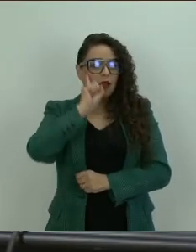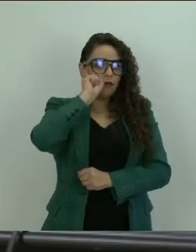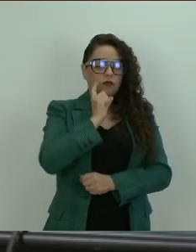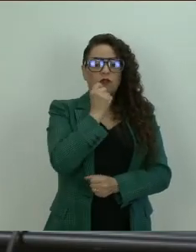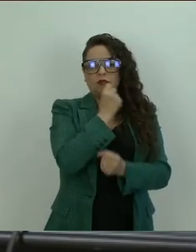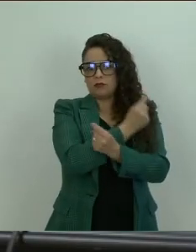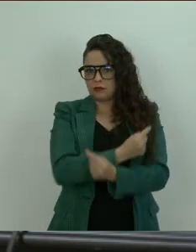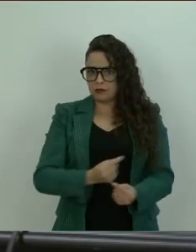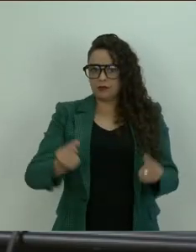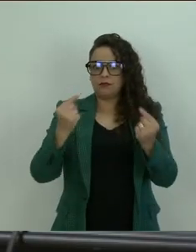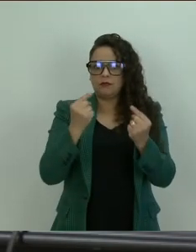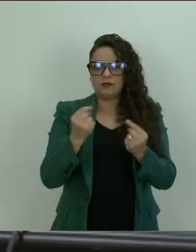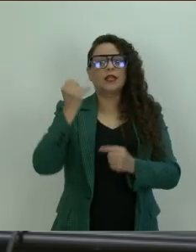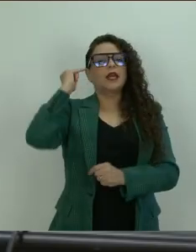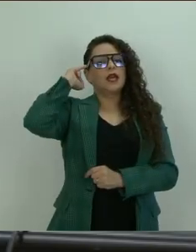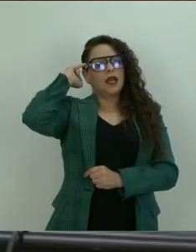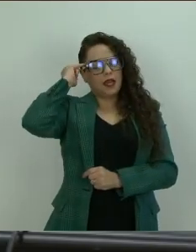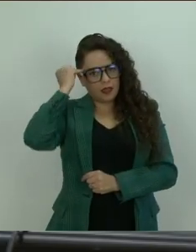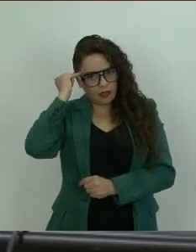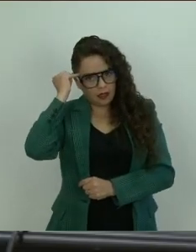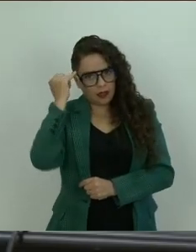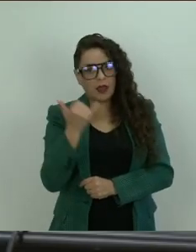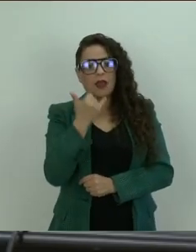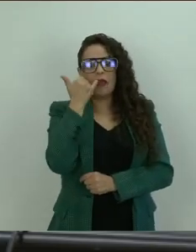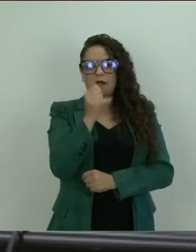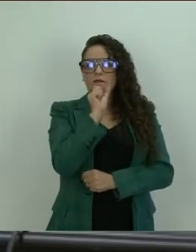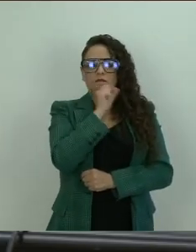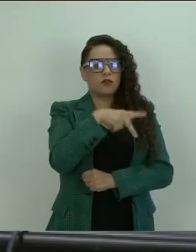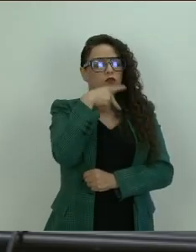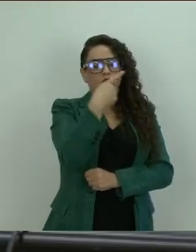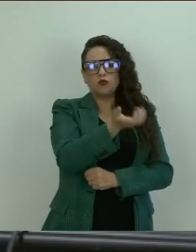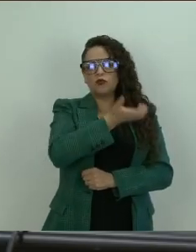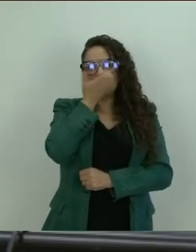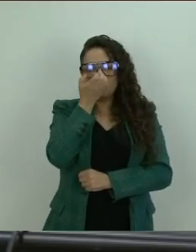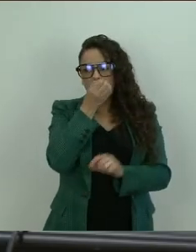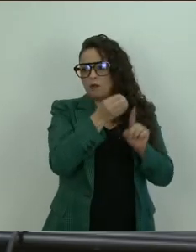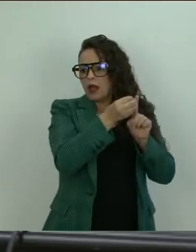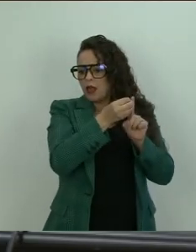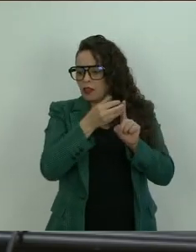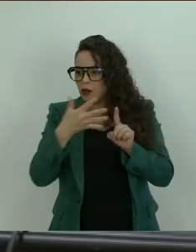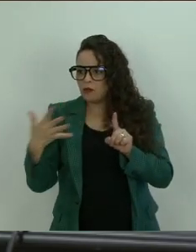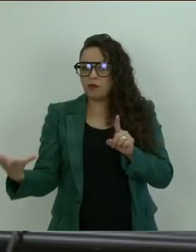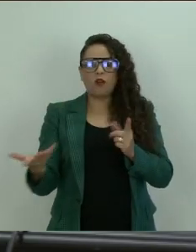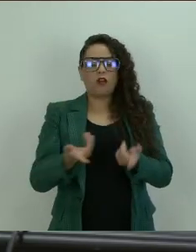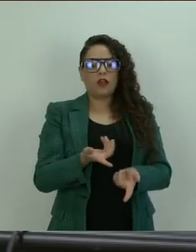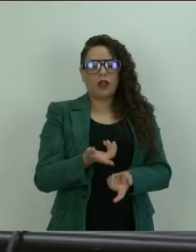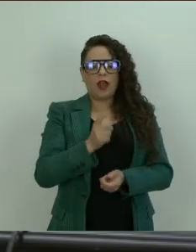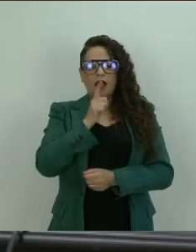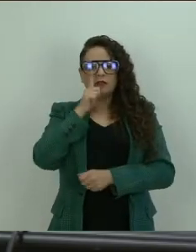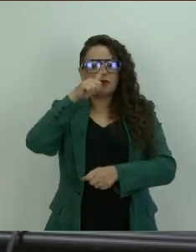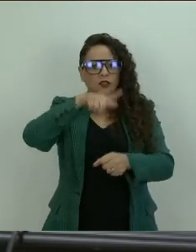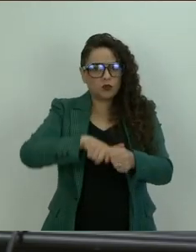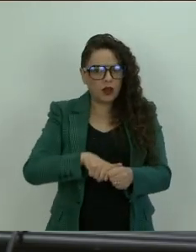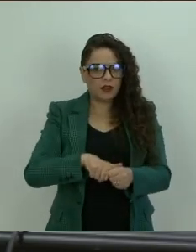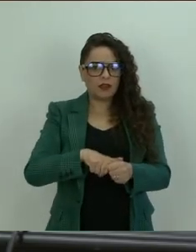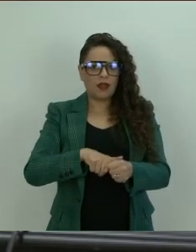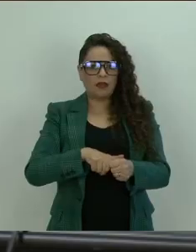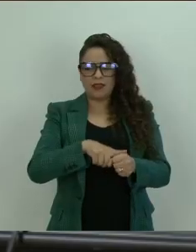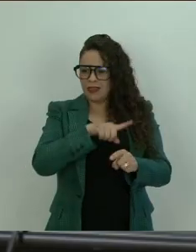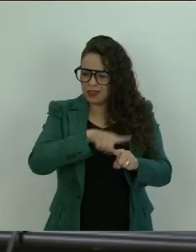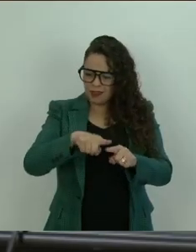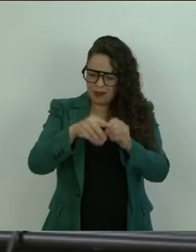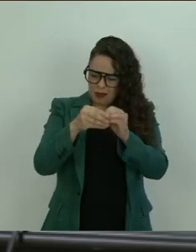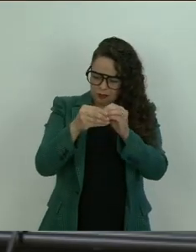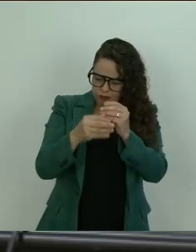niñas indígenas y a cómo la espiritualidad, la antropología, la economía, entre otros aspectos, han configurado